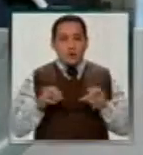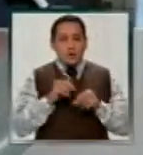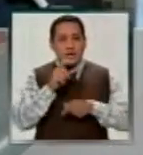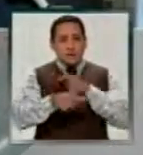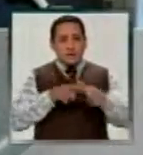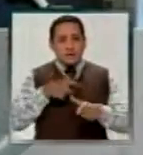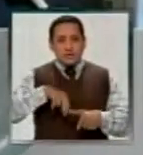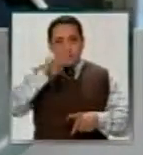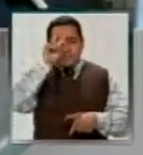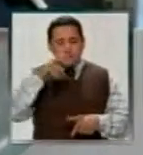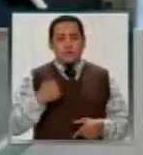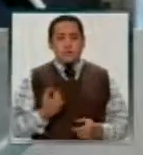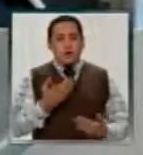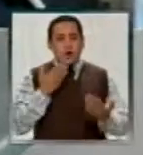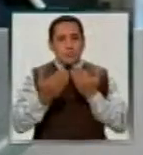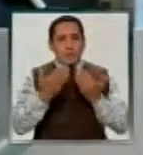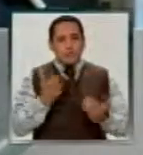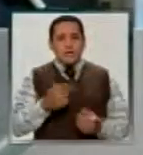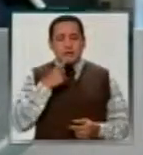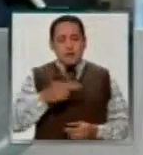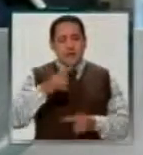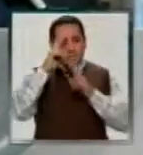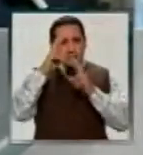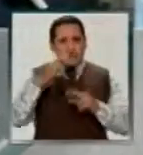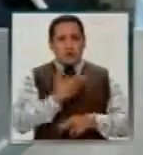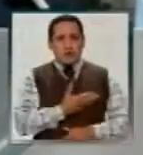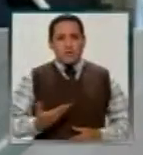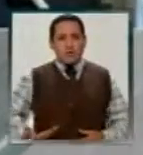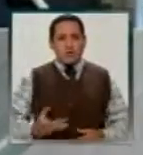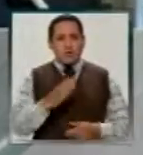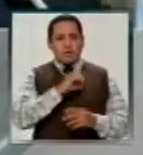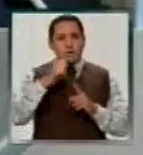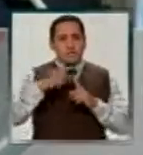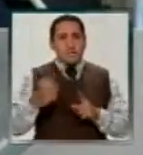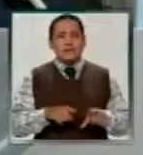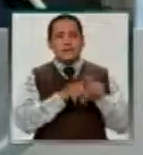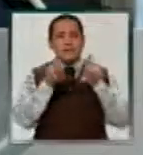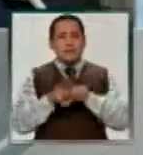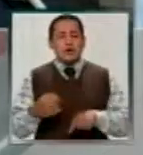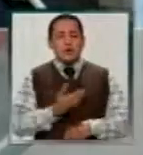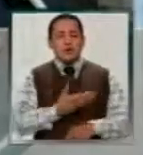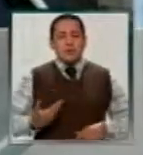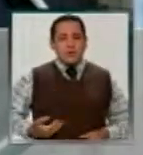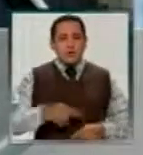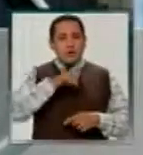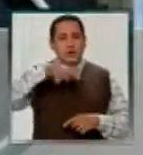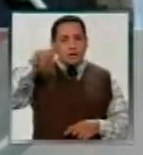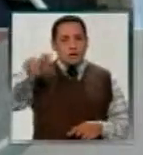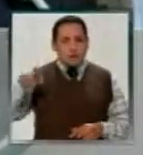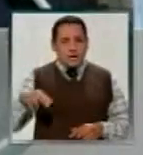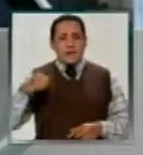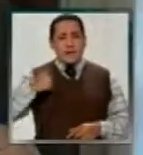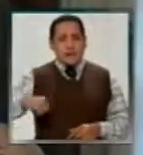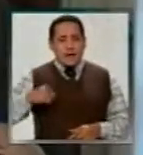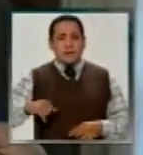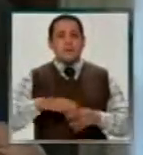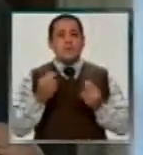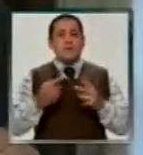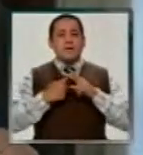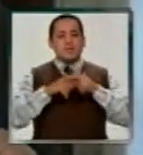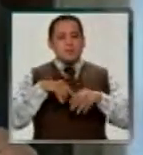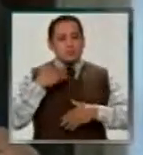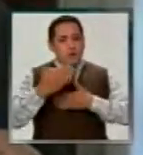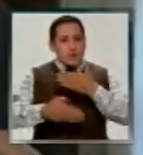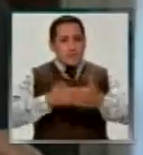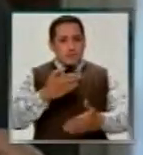debemos respetar a nuestro gobierno así como también se deben respetar los gobiernos regionales locales eh tenemos empezar una nueva etapa una